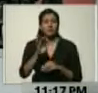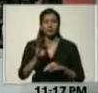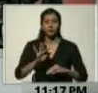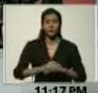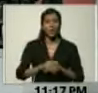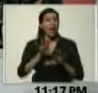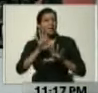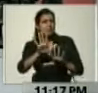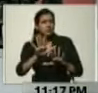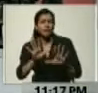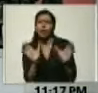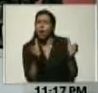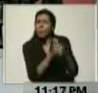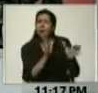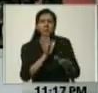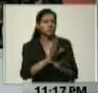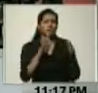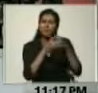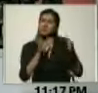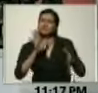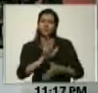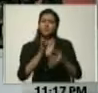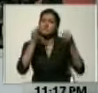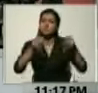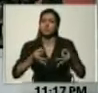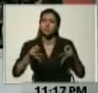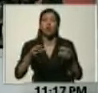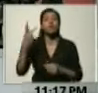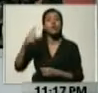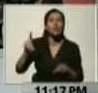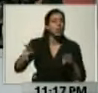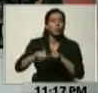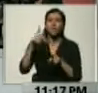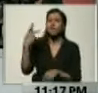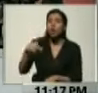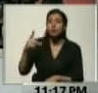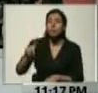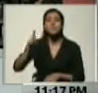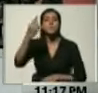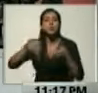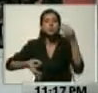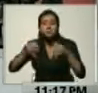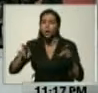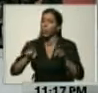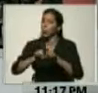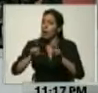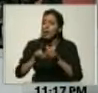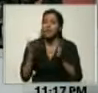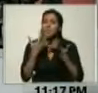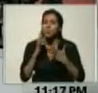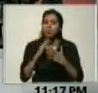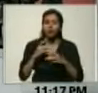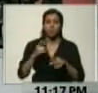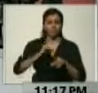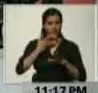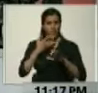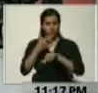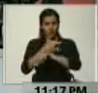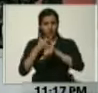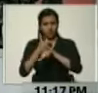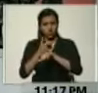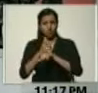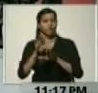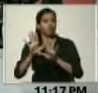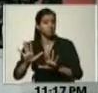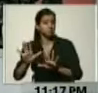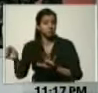Así son ellos. Así en verdad también es Voluntad Popular, es Primero Justicia. Si ahí estuviera gobernando alguien de Voluntad Popular, sería Primero